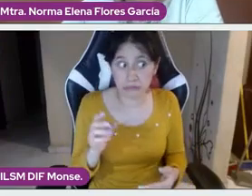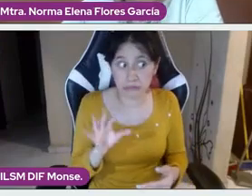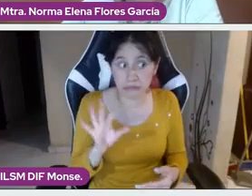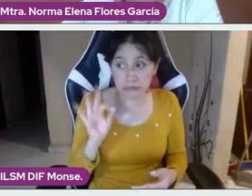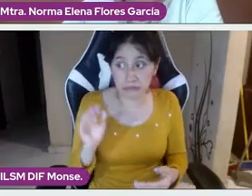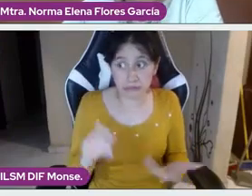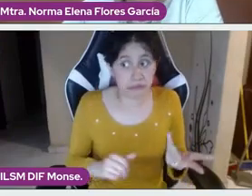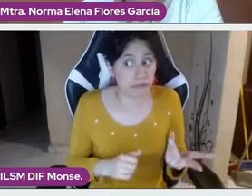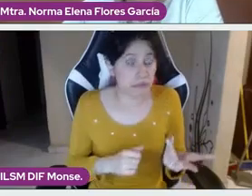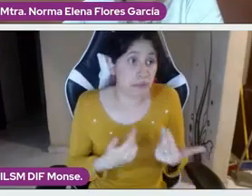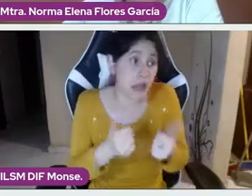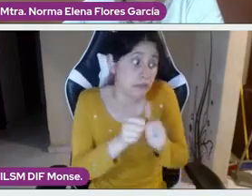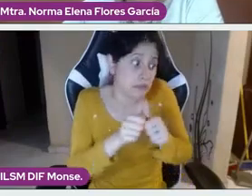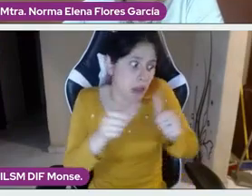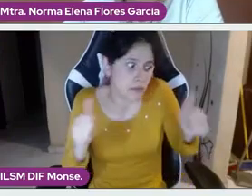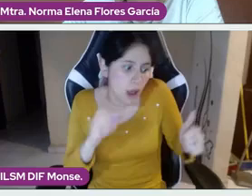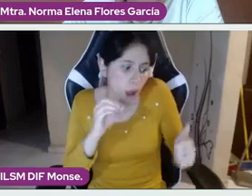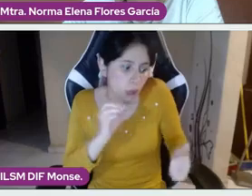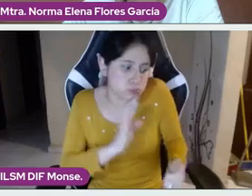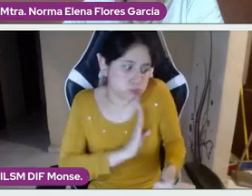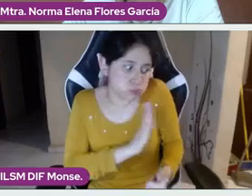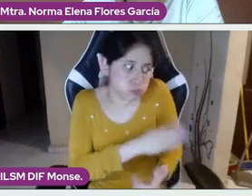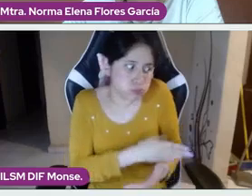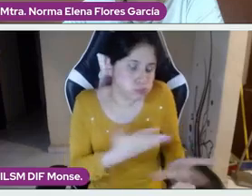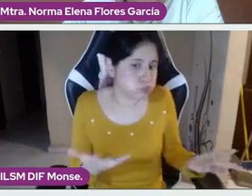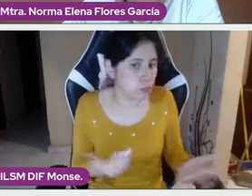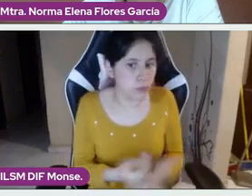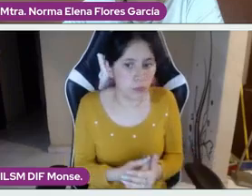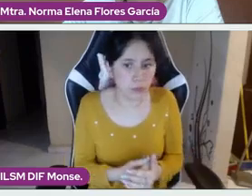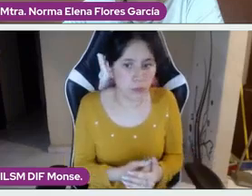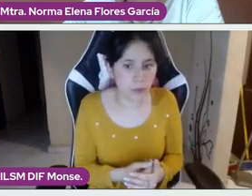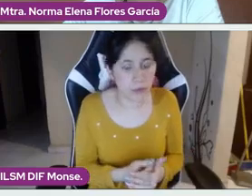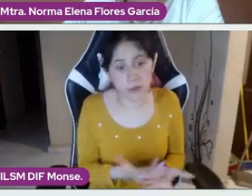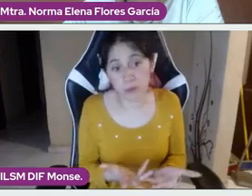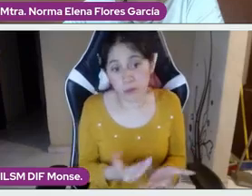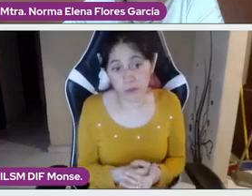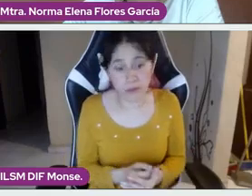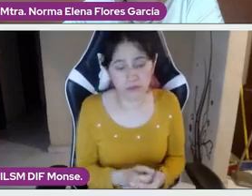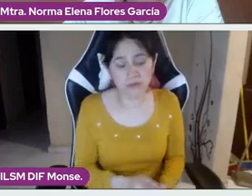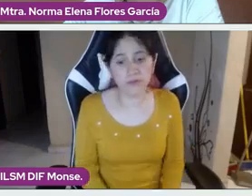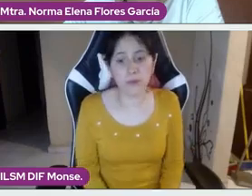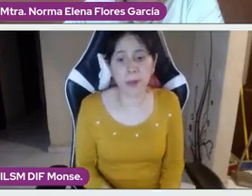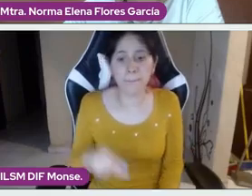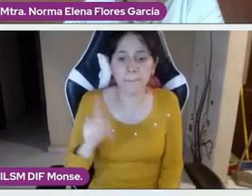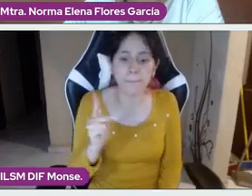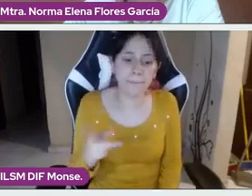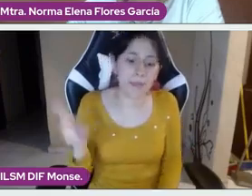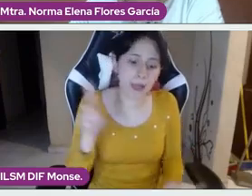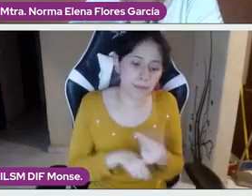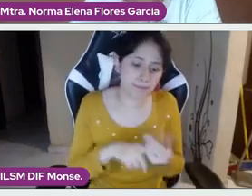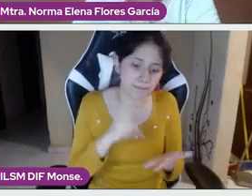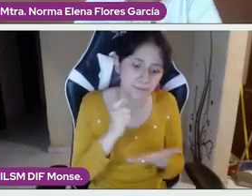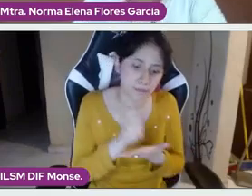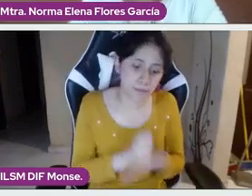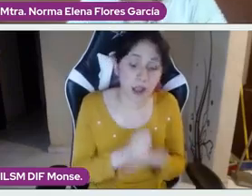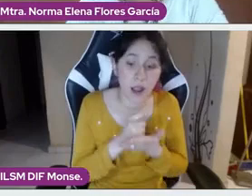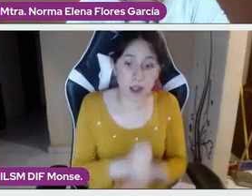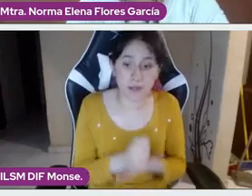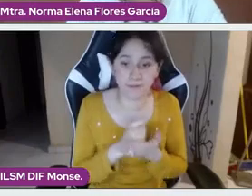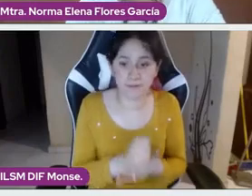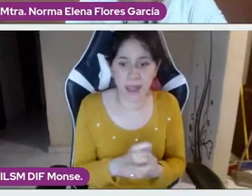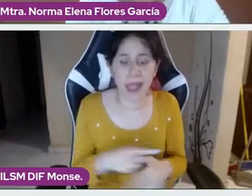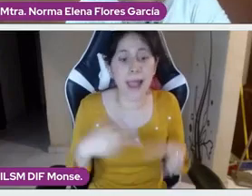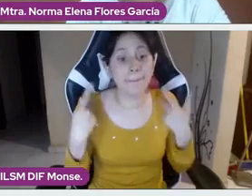entonces sí pasas por un duelo. Sin embargo, a terapia sí llegan personitas que necesitan trabajar